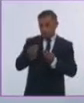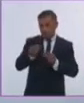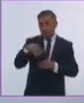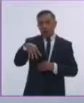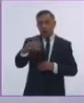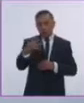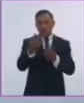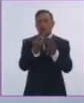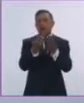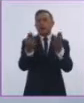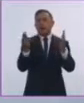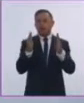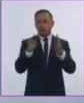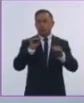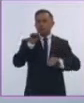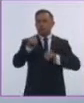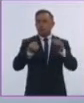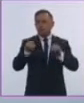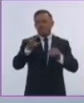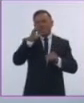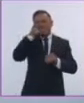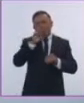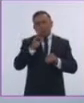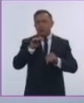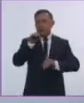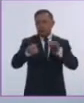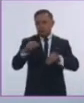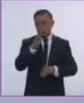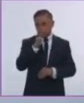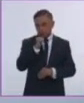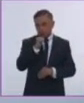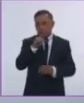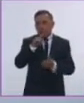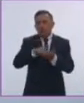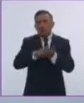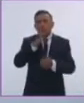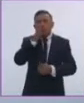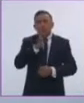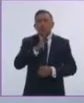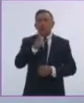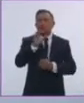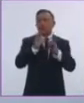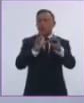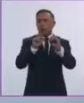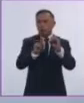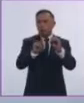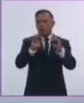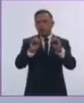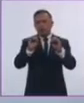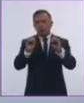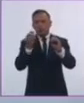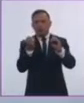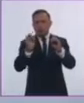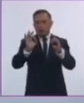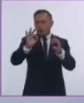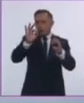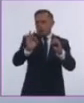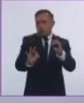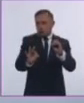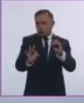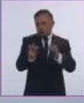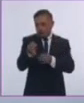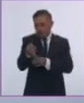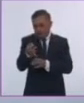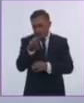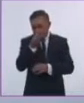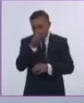no serán instaladas lo que representa apenas él 0.00 nueve por ciento del total y que